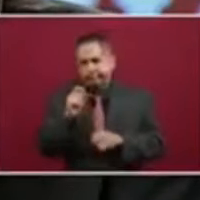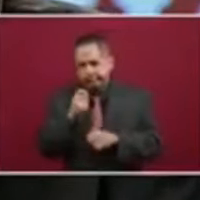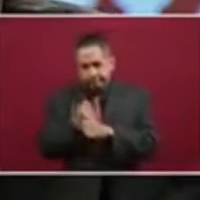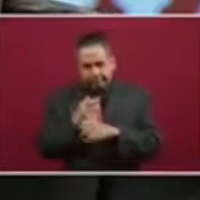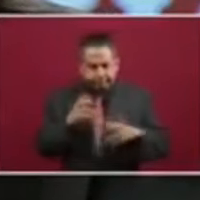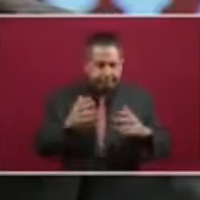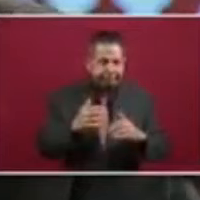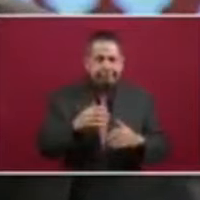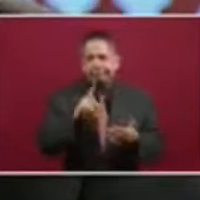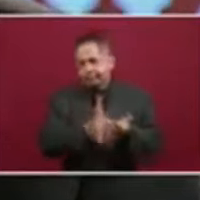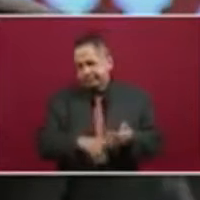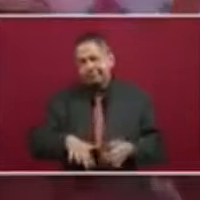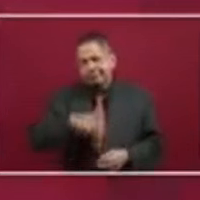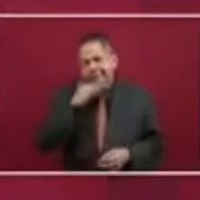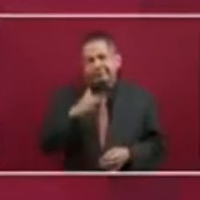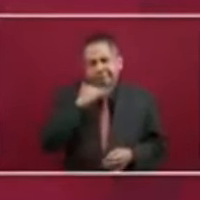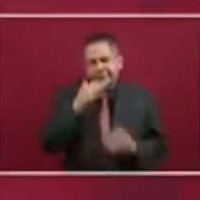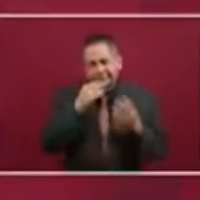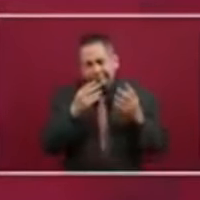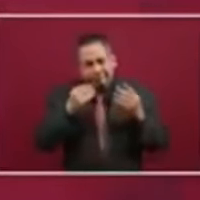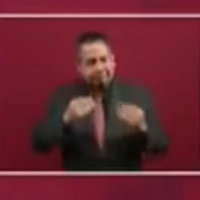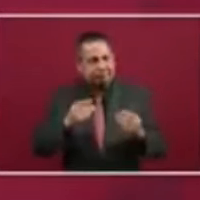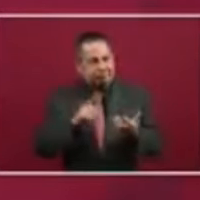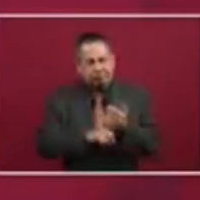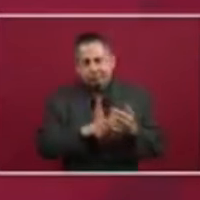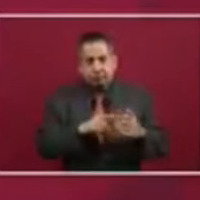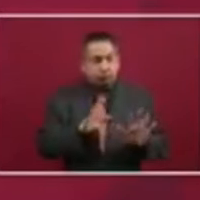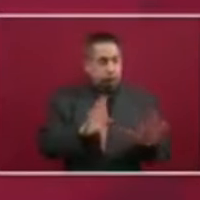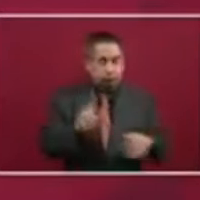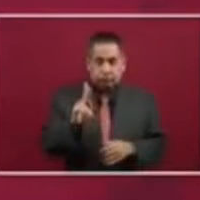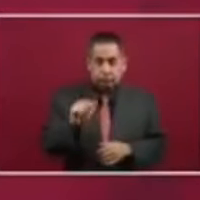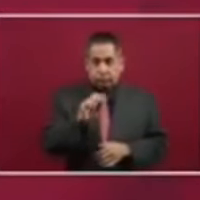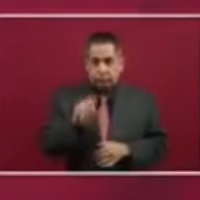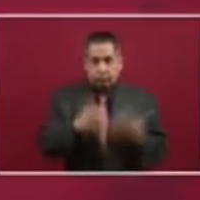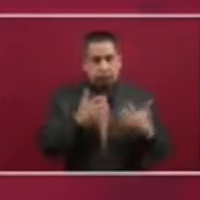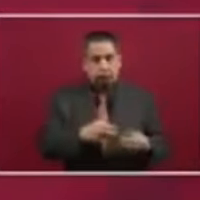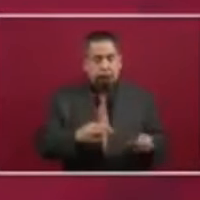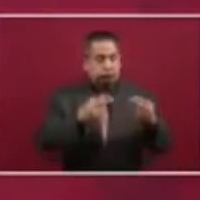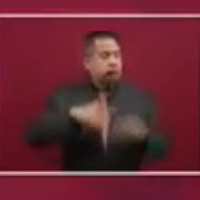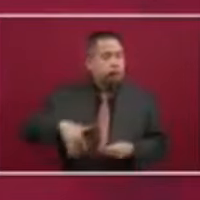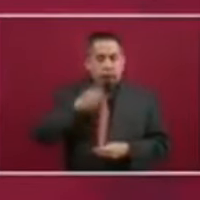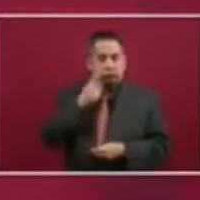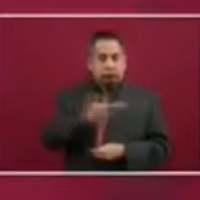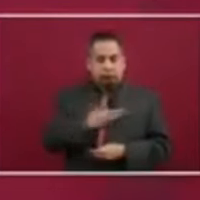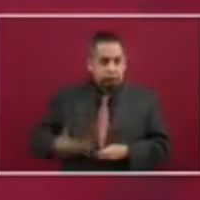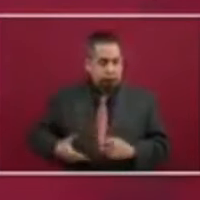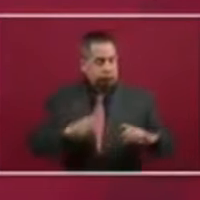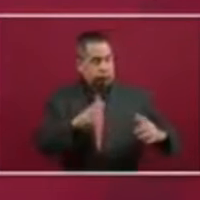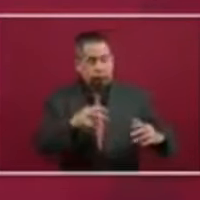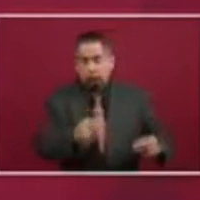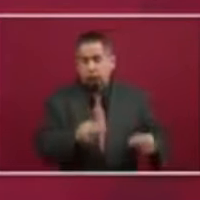público del gobierno de andrés manuel lópez obrador ha renunciado a su cargo de forma sorpresiva y